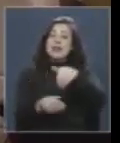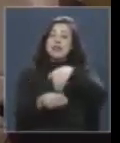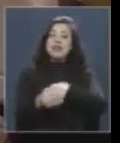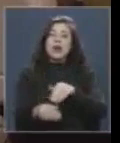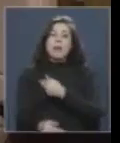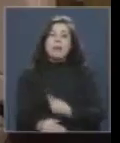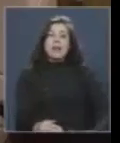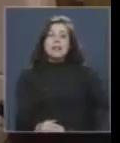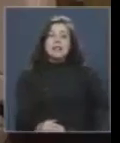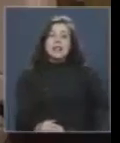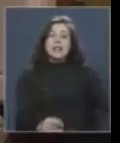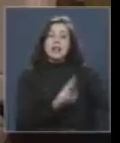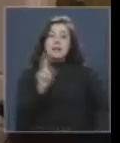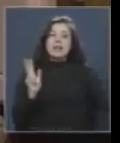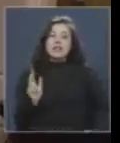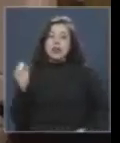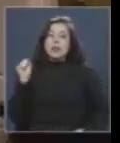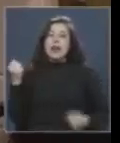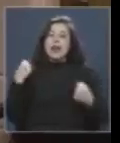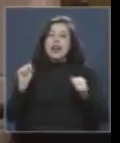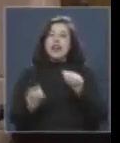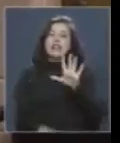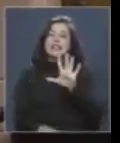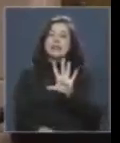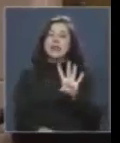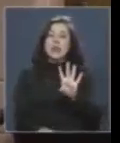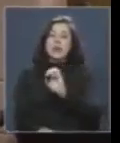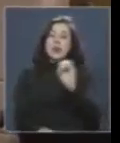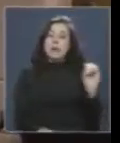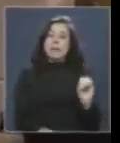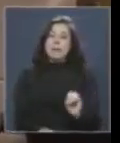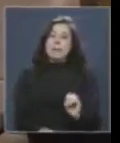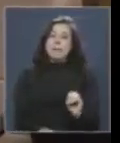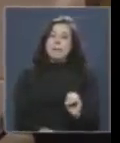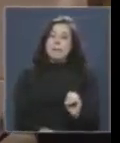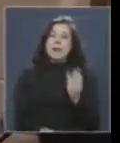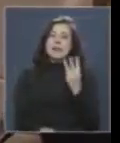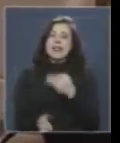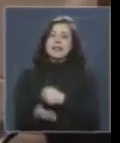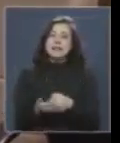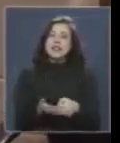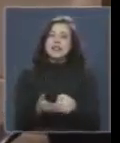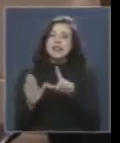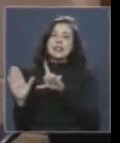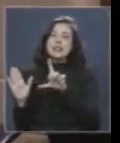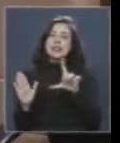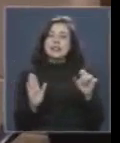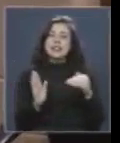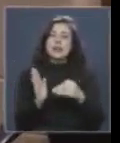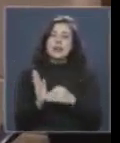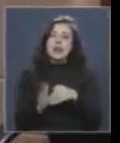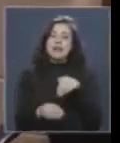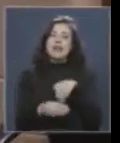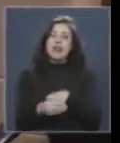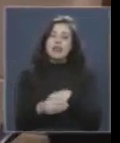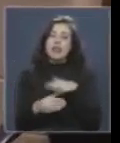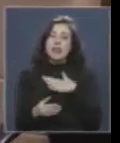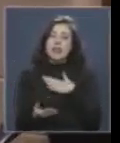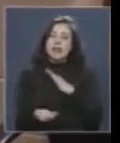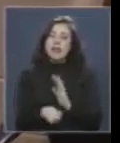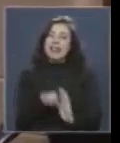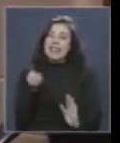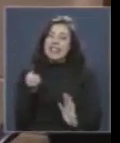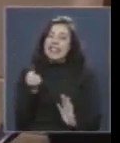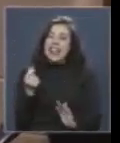República, el señor Sebastián Piñera, ganó con un 54%, 3.700.000 votos. ¿Queremos quitarle